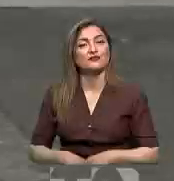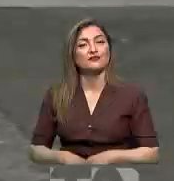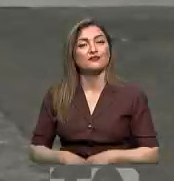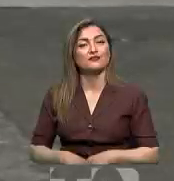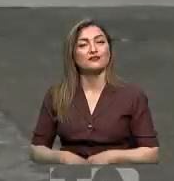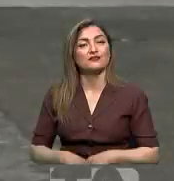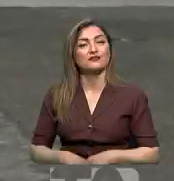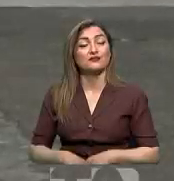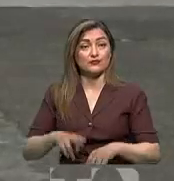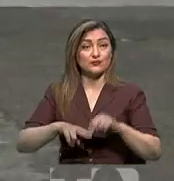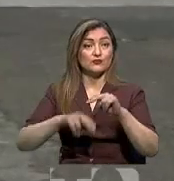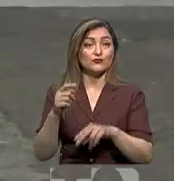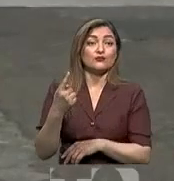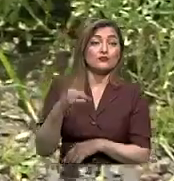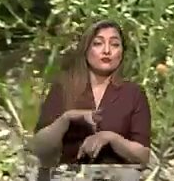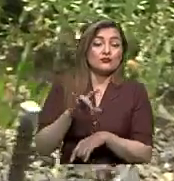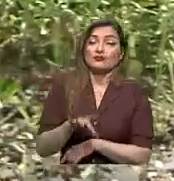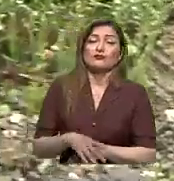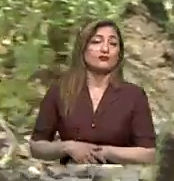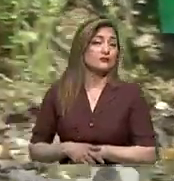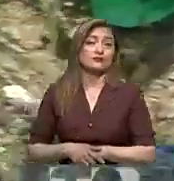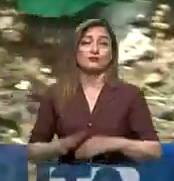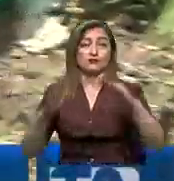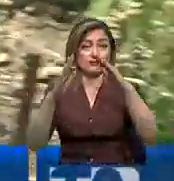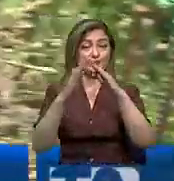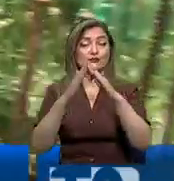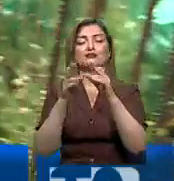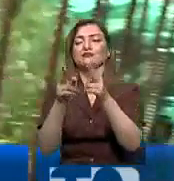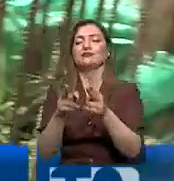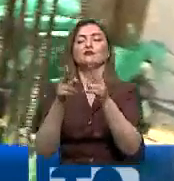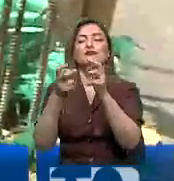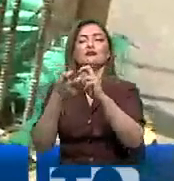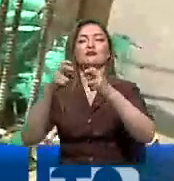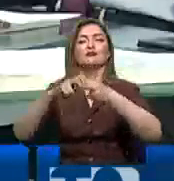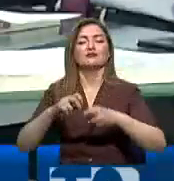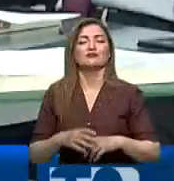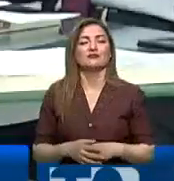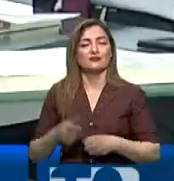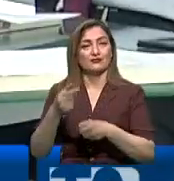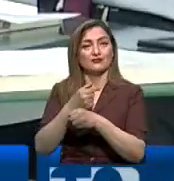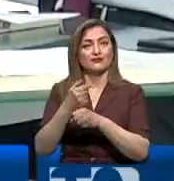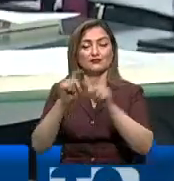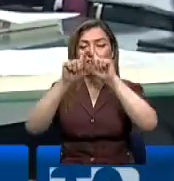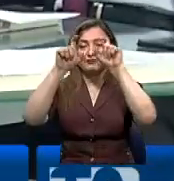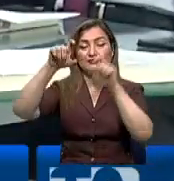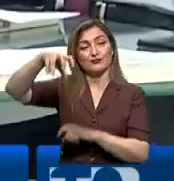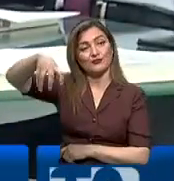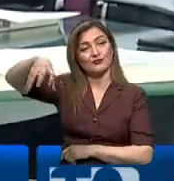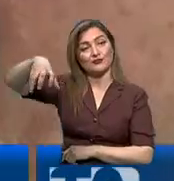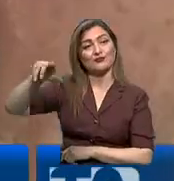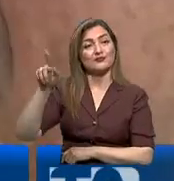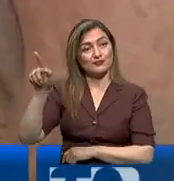la única obra de alcantarillado que está abandonada. En Tumbaco se registra el mismo problema. Según el gerente de la empresa de agua potable,